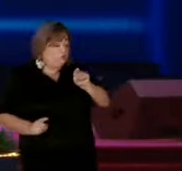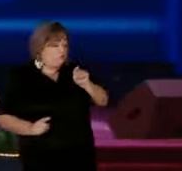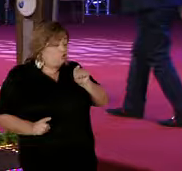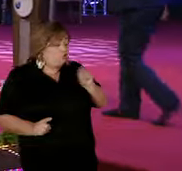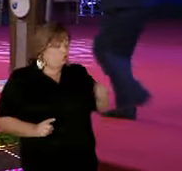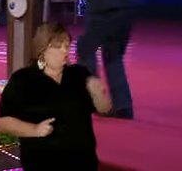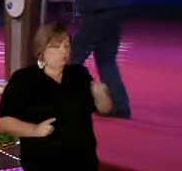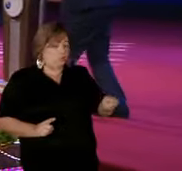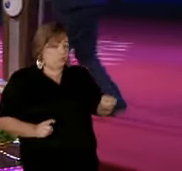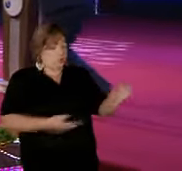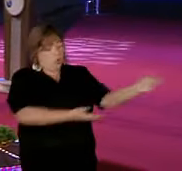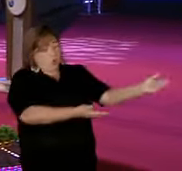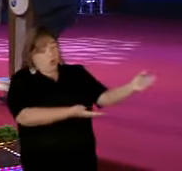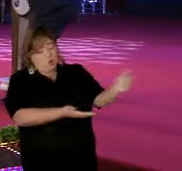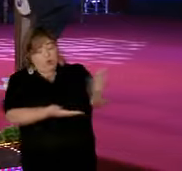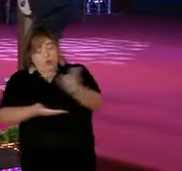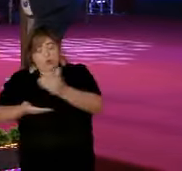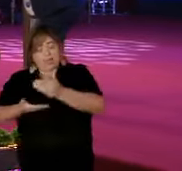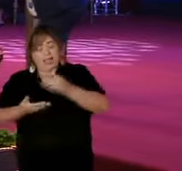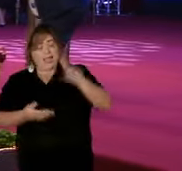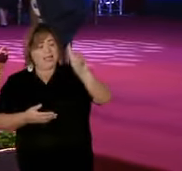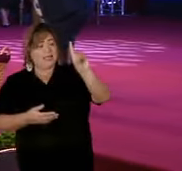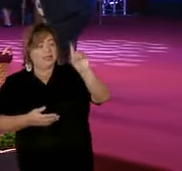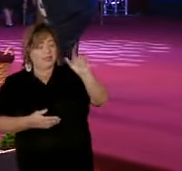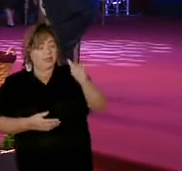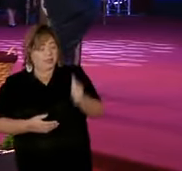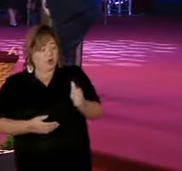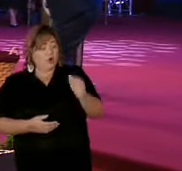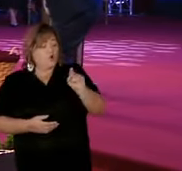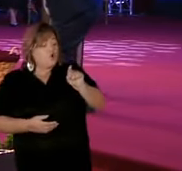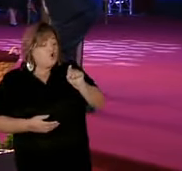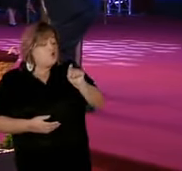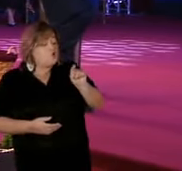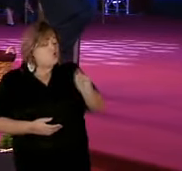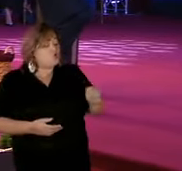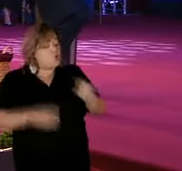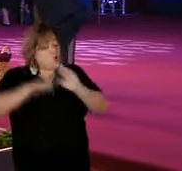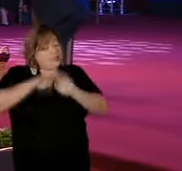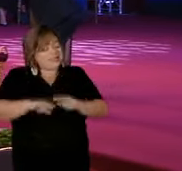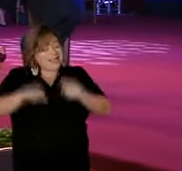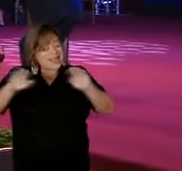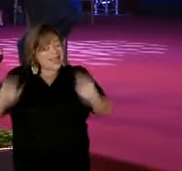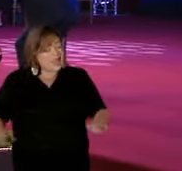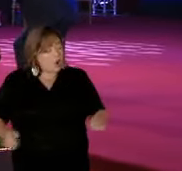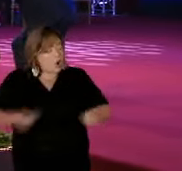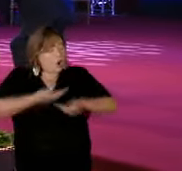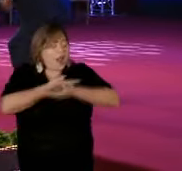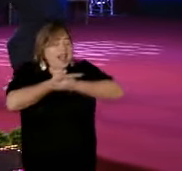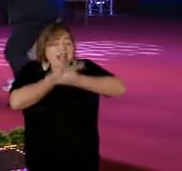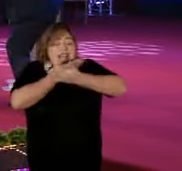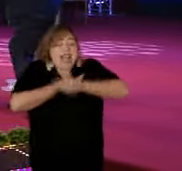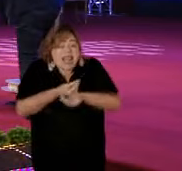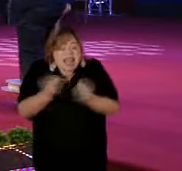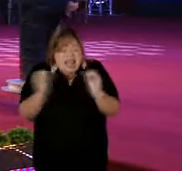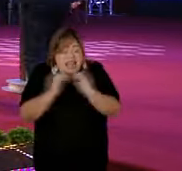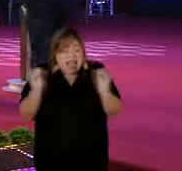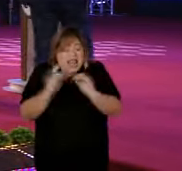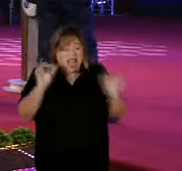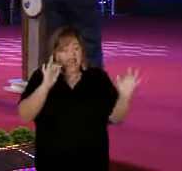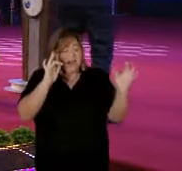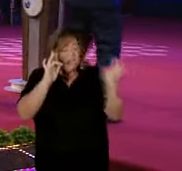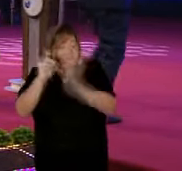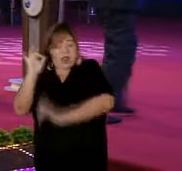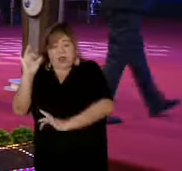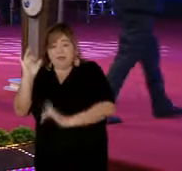Rafa, tus hijos no tendrán falta de ningún bien. Aleluya.